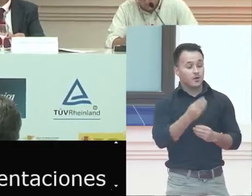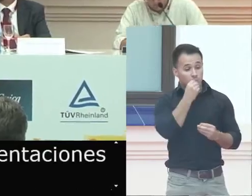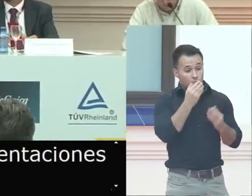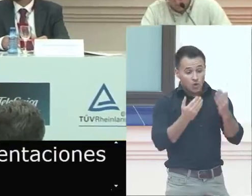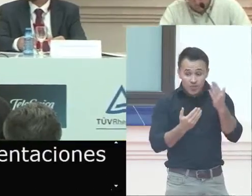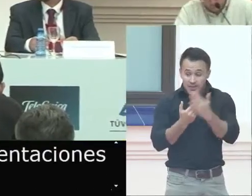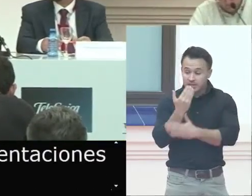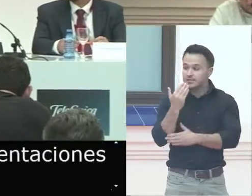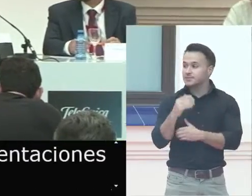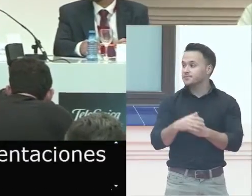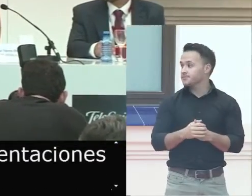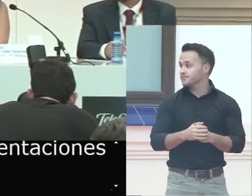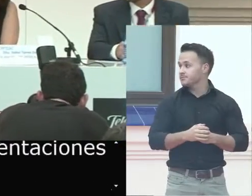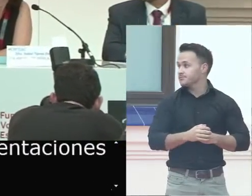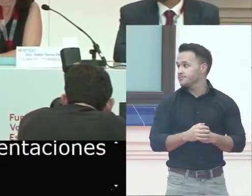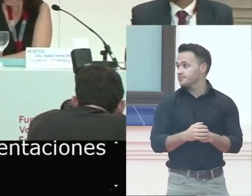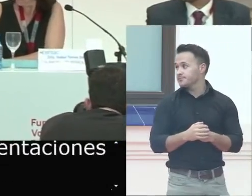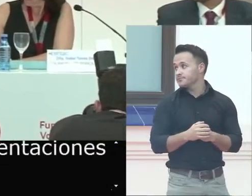días.